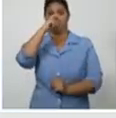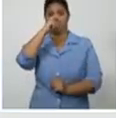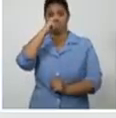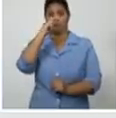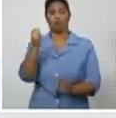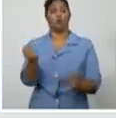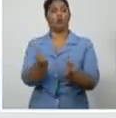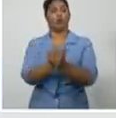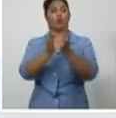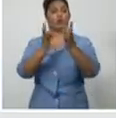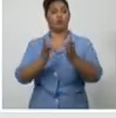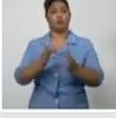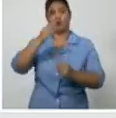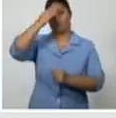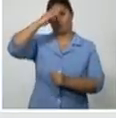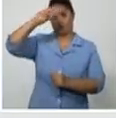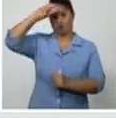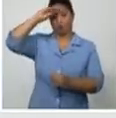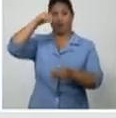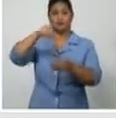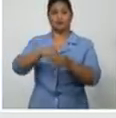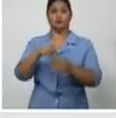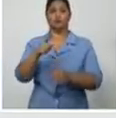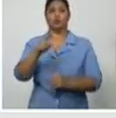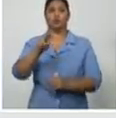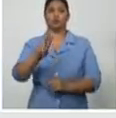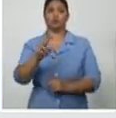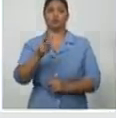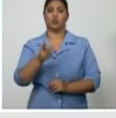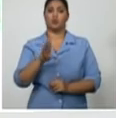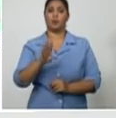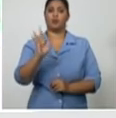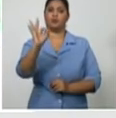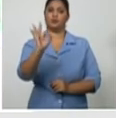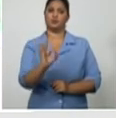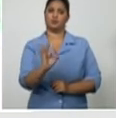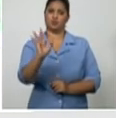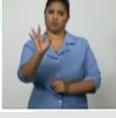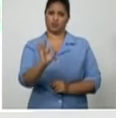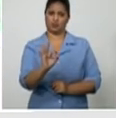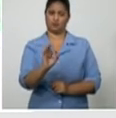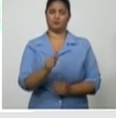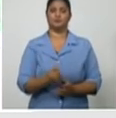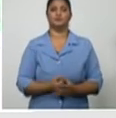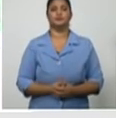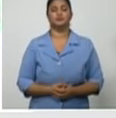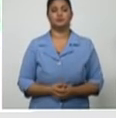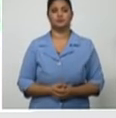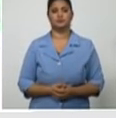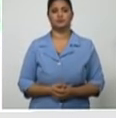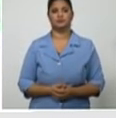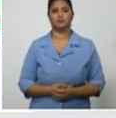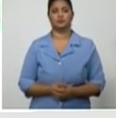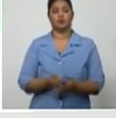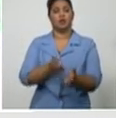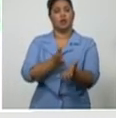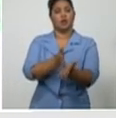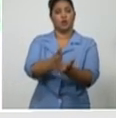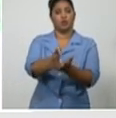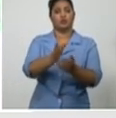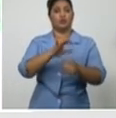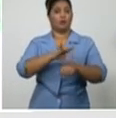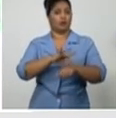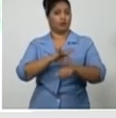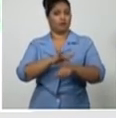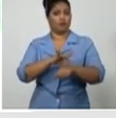el 12,4% de todos los confirmados. Activos en el día de ayer, una cifra elevada de